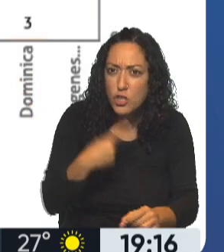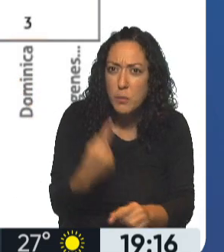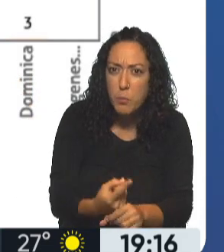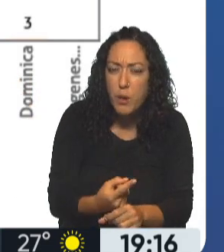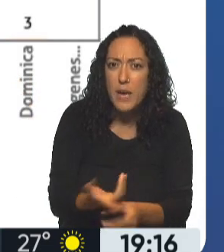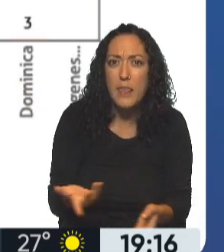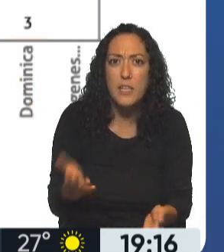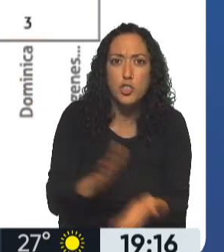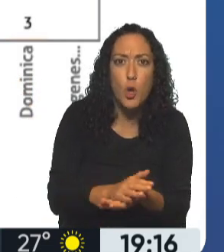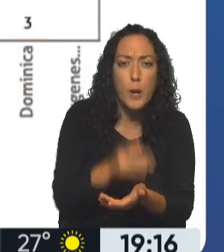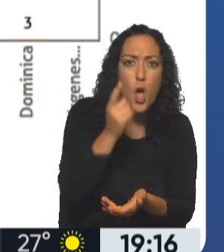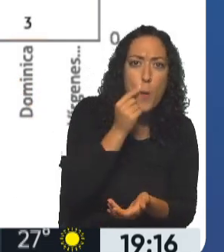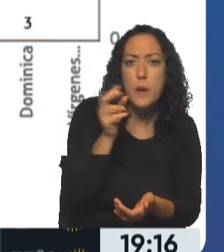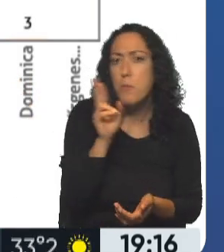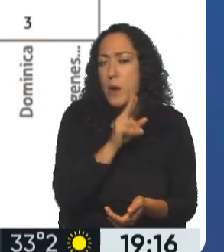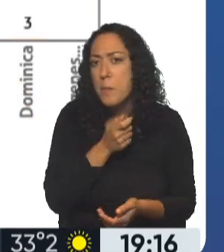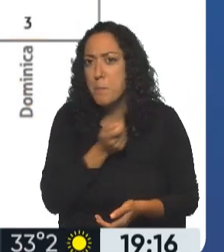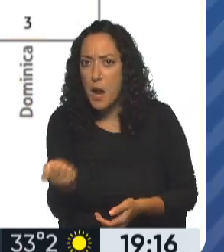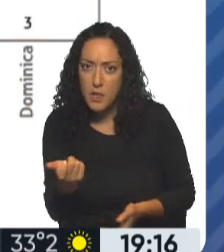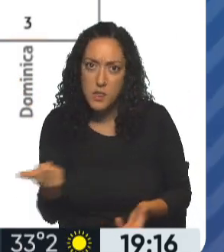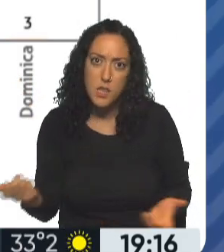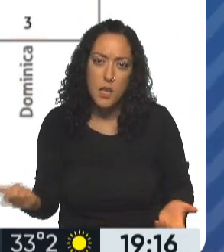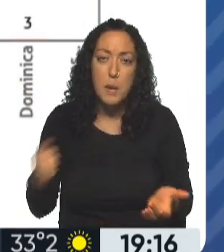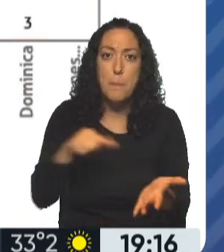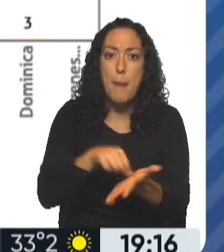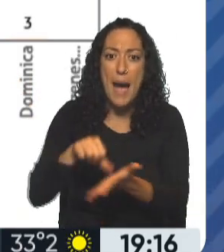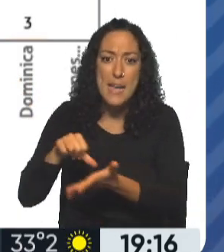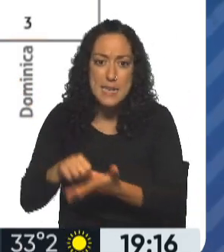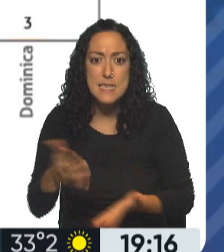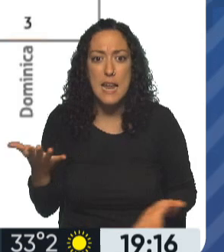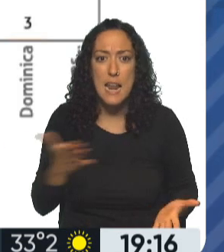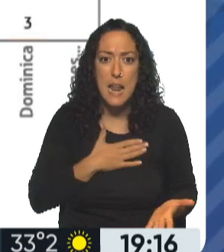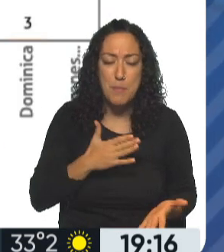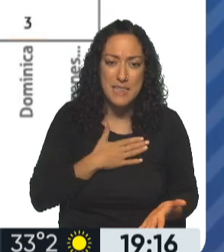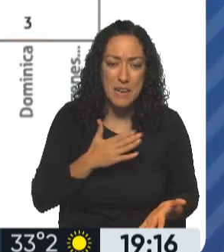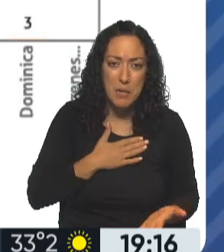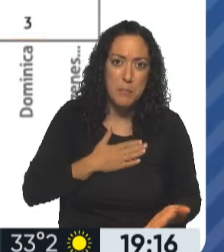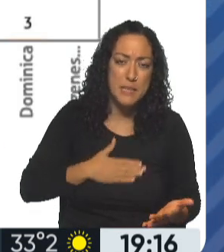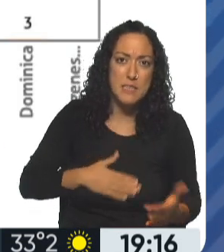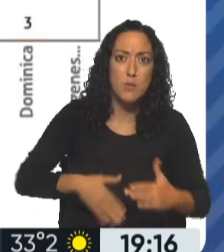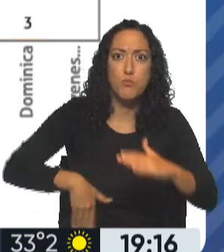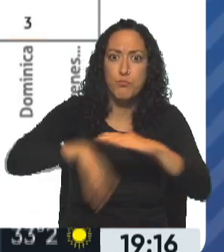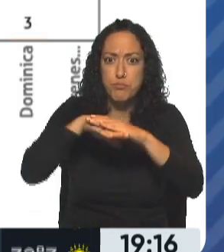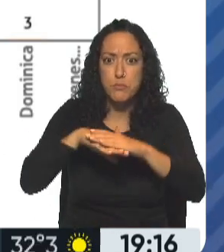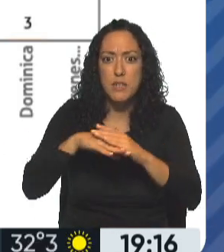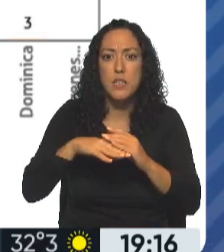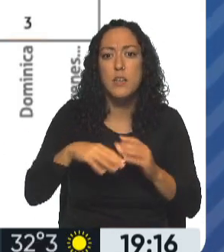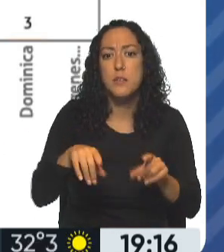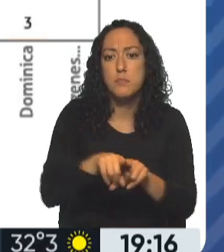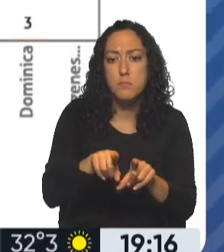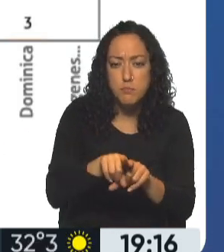de femicidios. Entre los países que lamentablemente coronan este ranking está Honduras